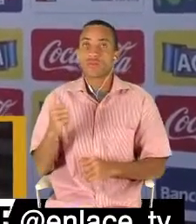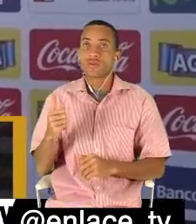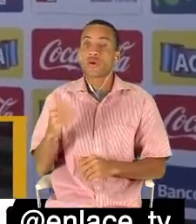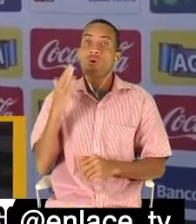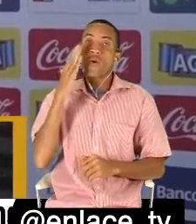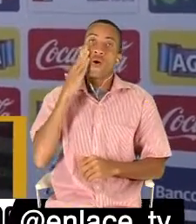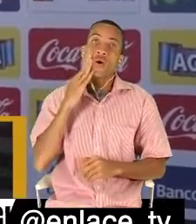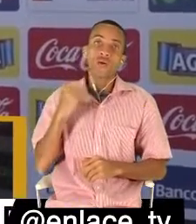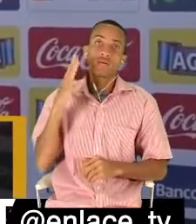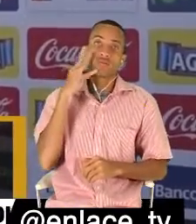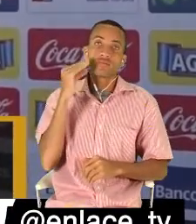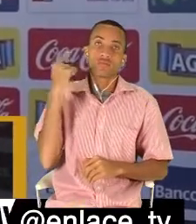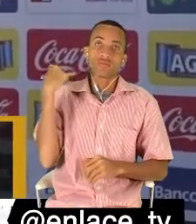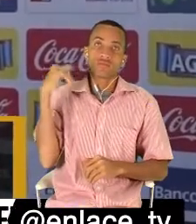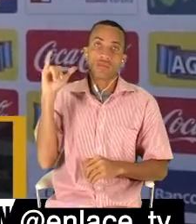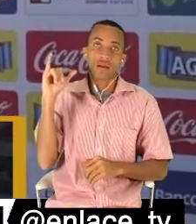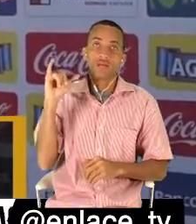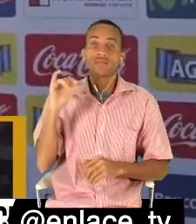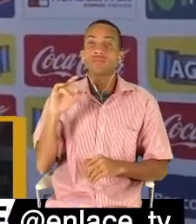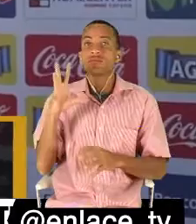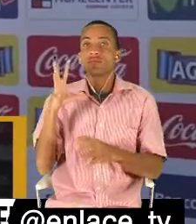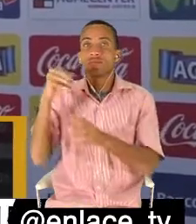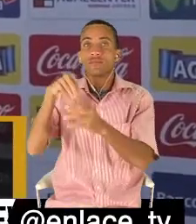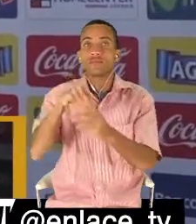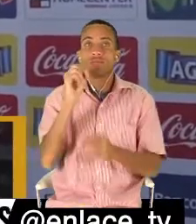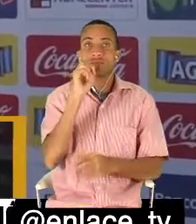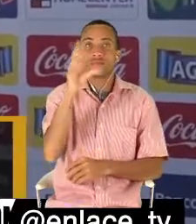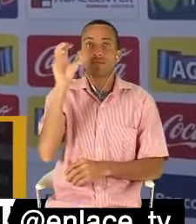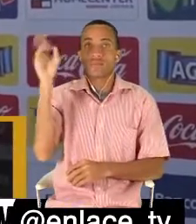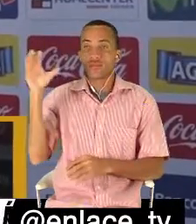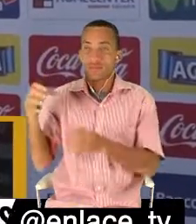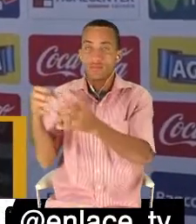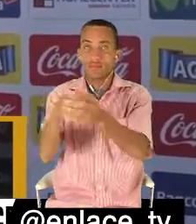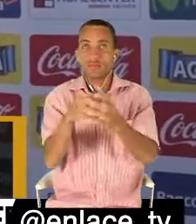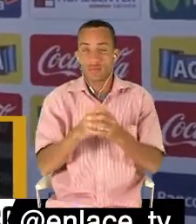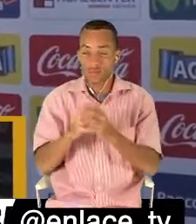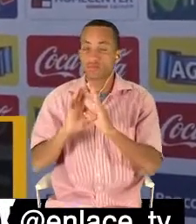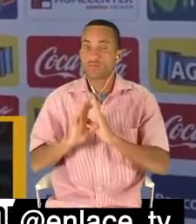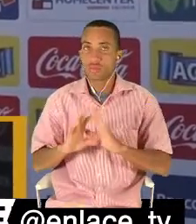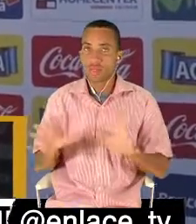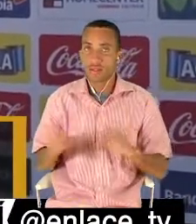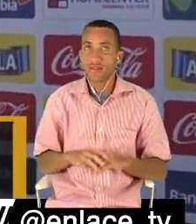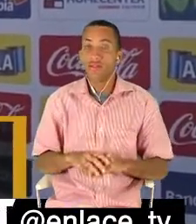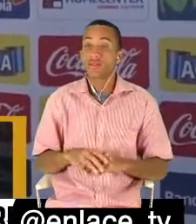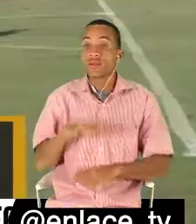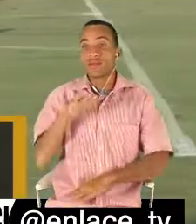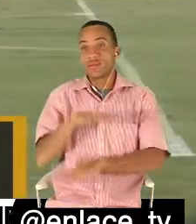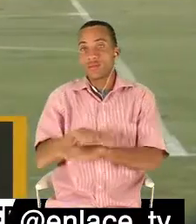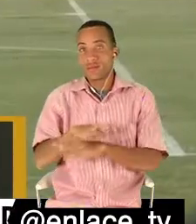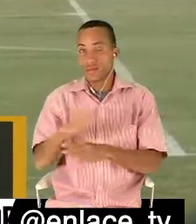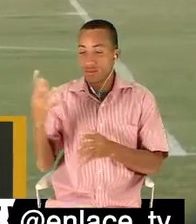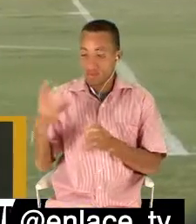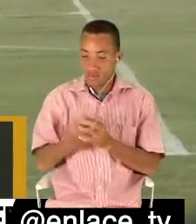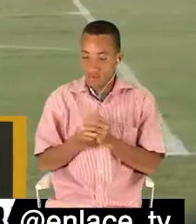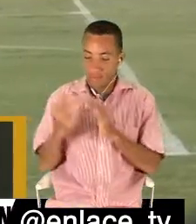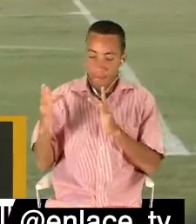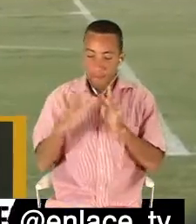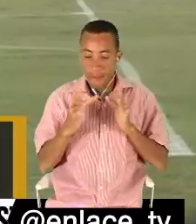con mucha experiencia, que vienen haciendo las cosas muy bien en los respectivos equipos, entonces es tratar de acoplarnos lo más rápido posible. Muy